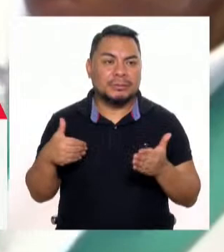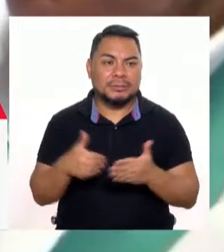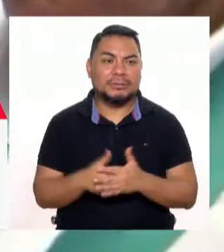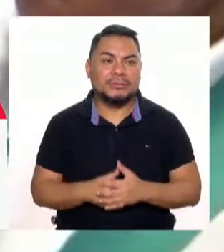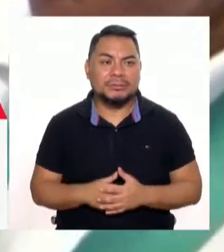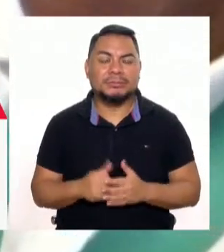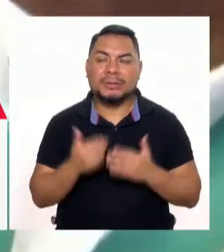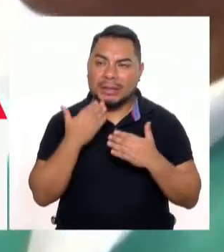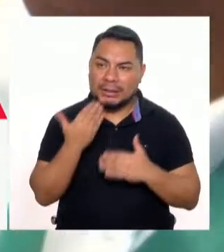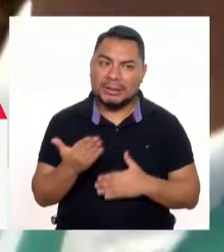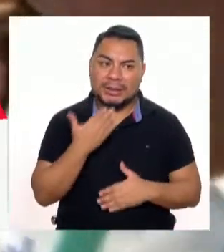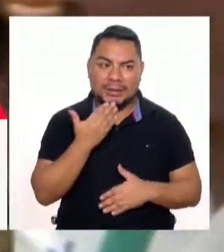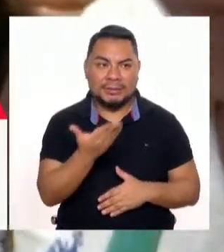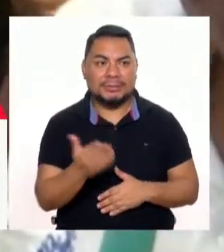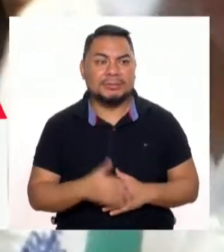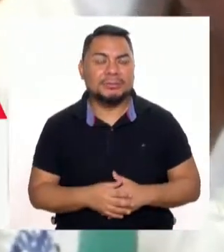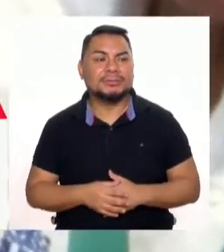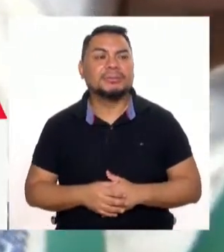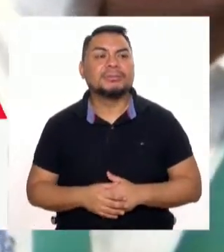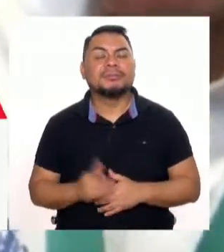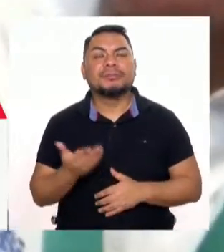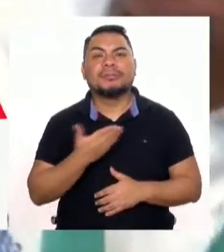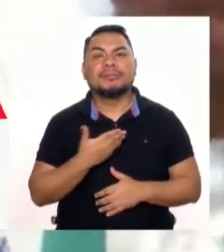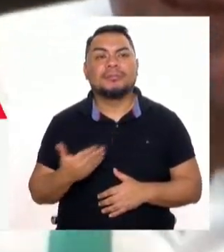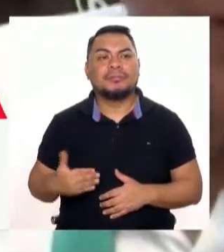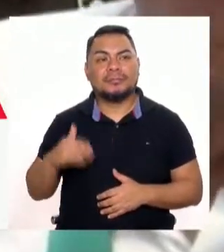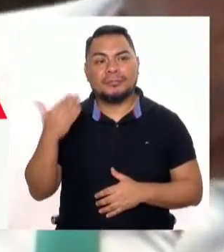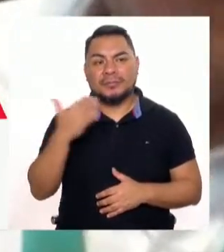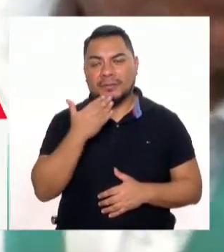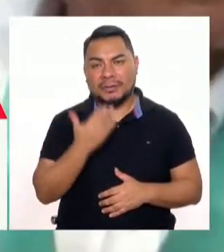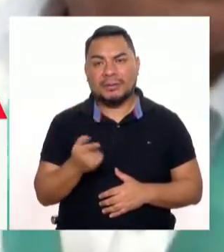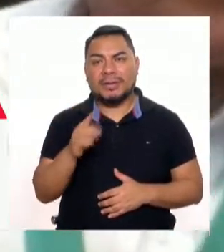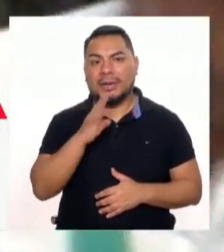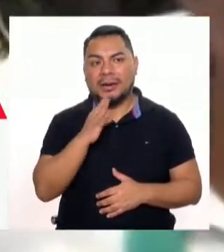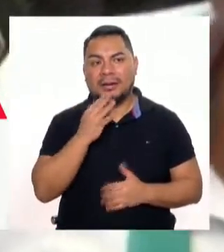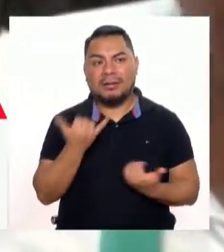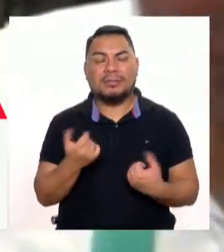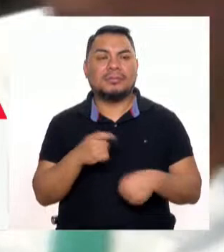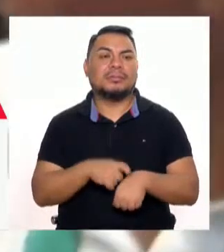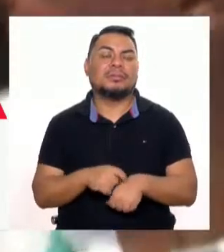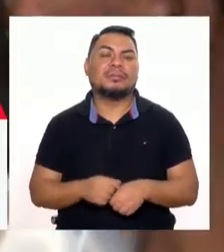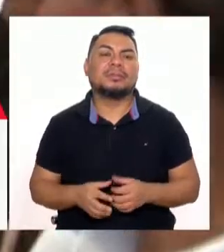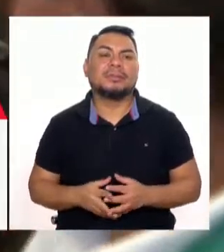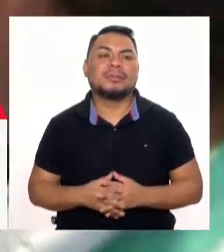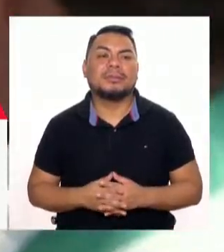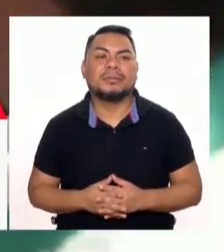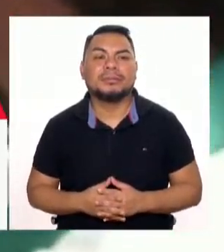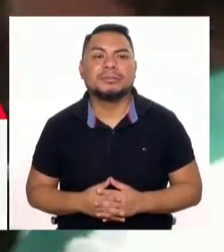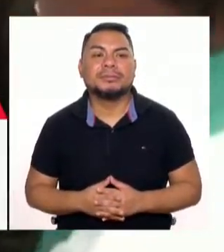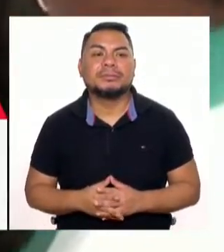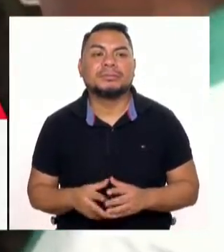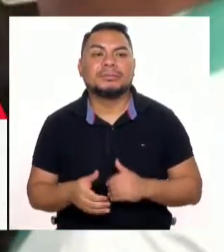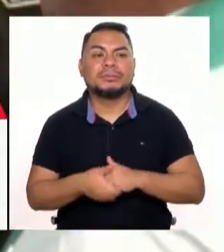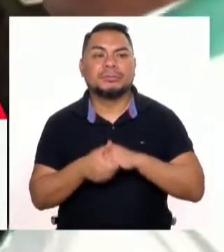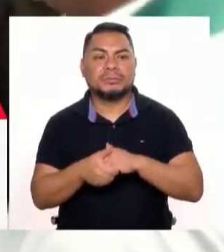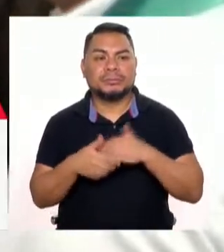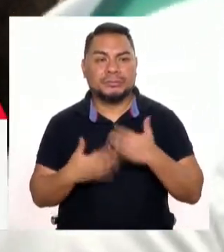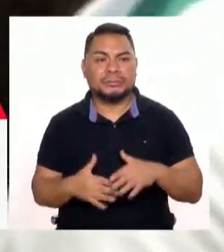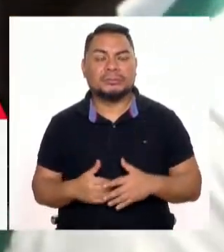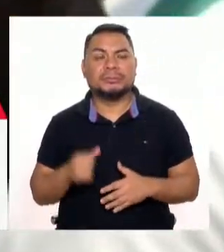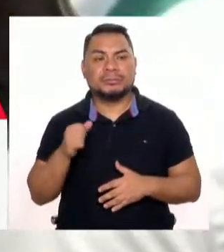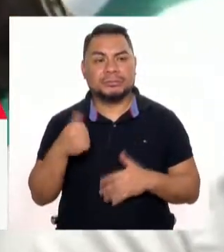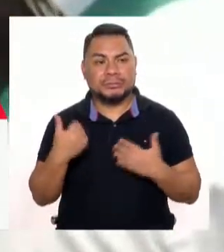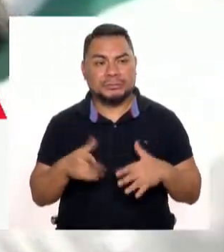a ustedes gracias escuchábamos a la presidenta Dina boluarte en estos momentos ya Saluda y se